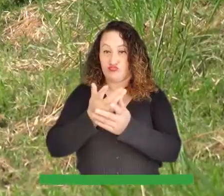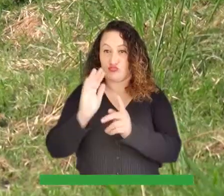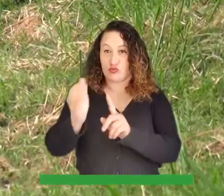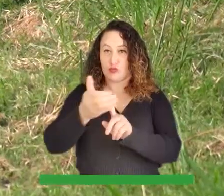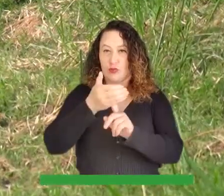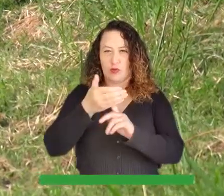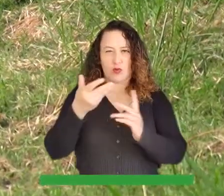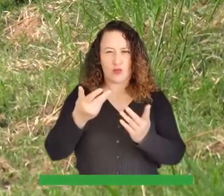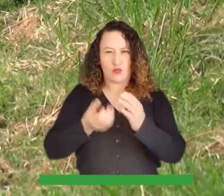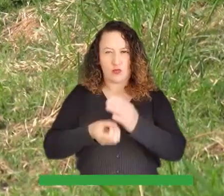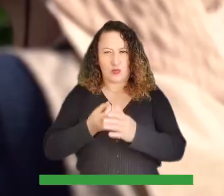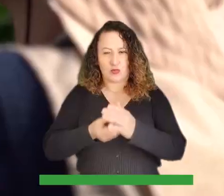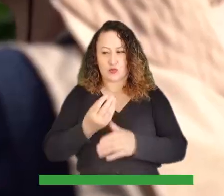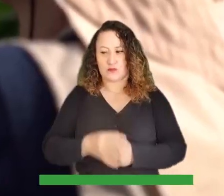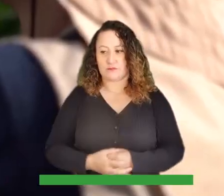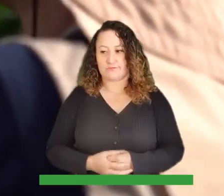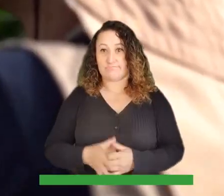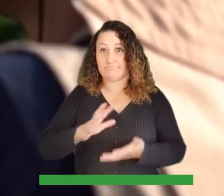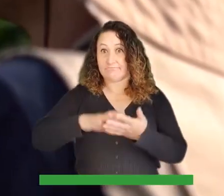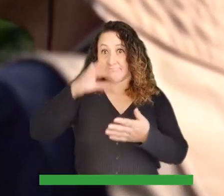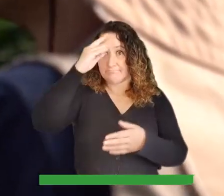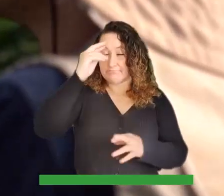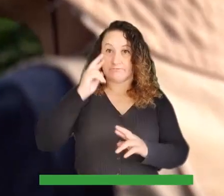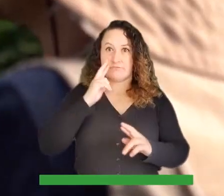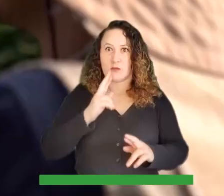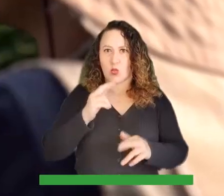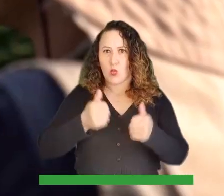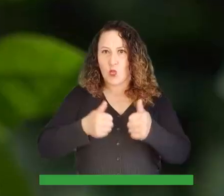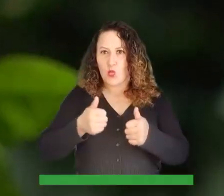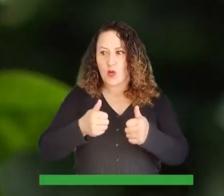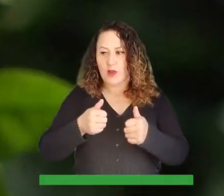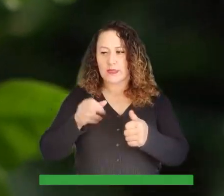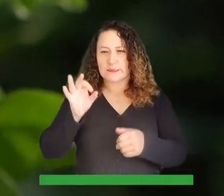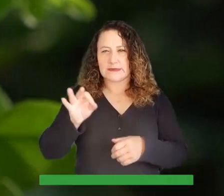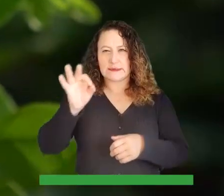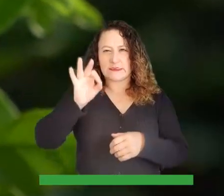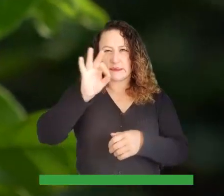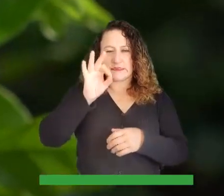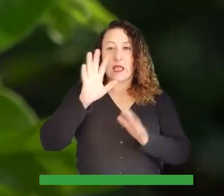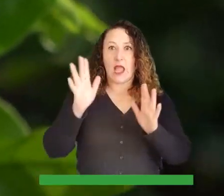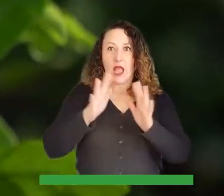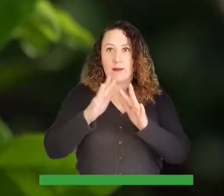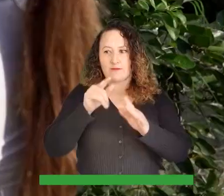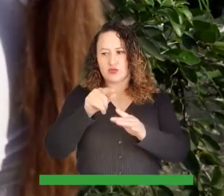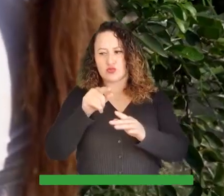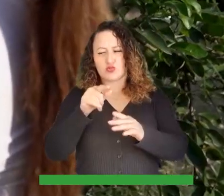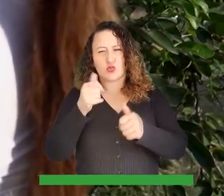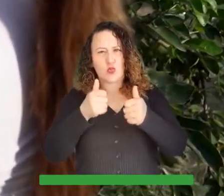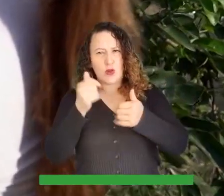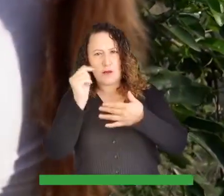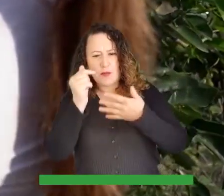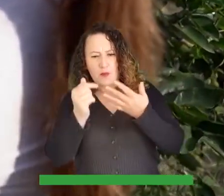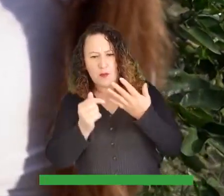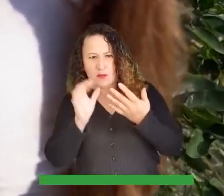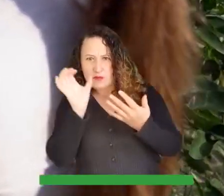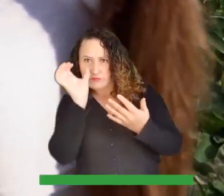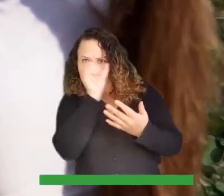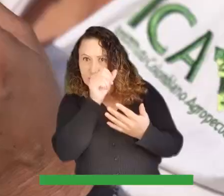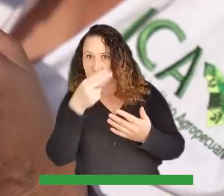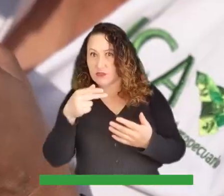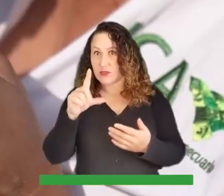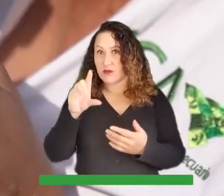producción citrícola de Colombia. Aprendamos a reconocer el insecto vector y los síntomas asociados al HLV.